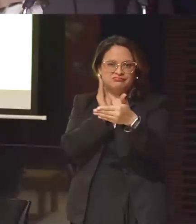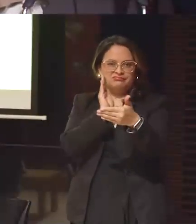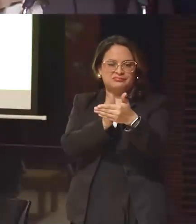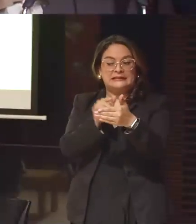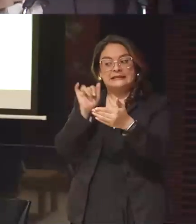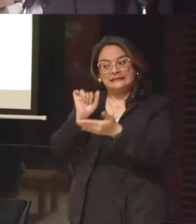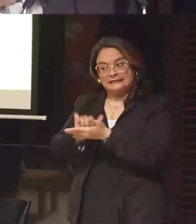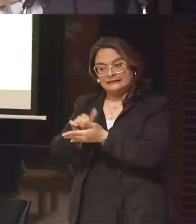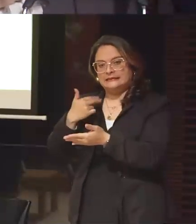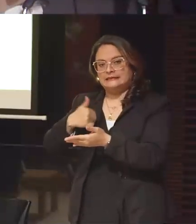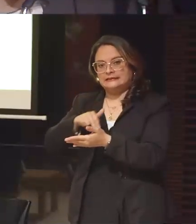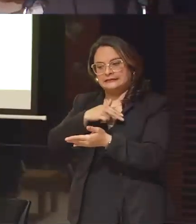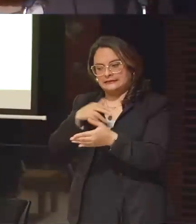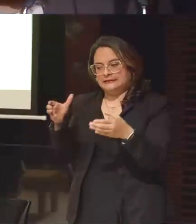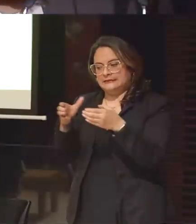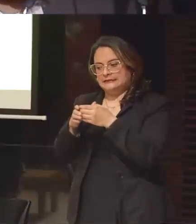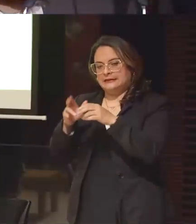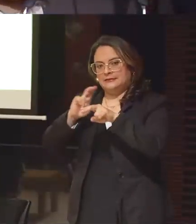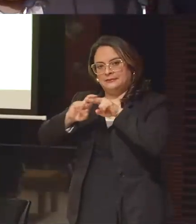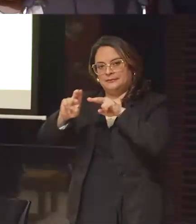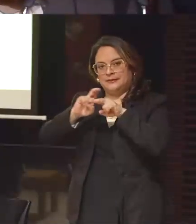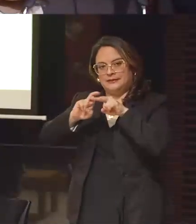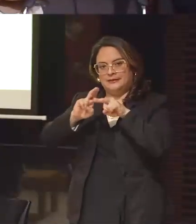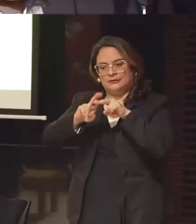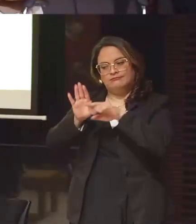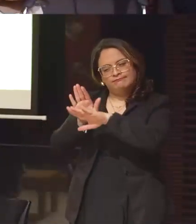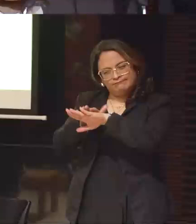crear en Metro, es cómo crear ese sentido de